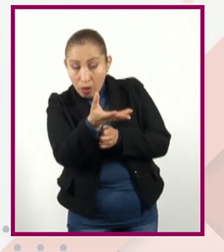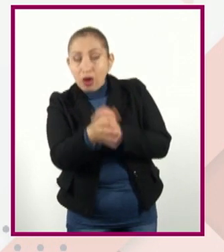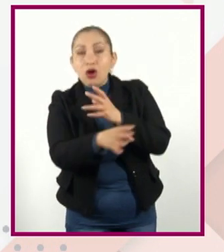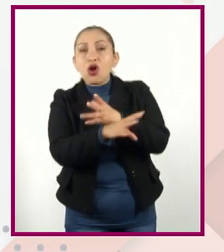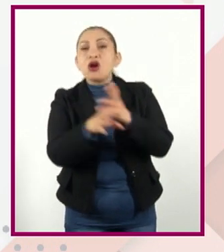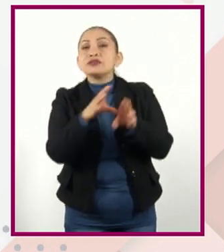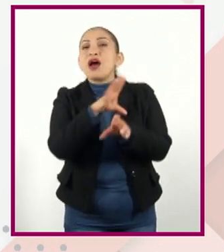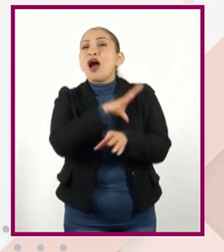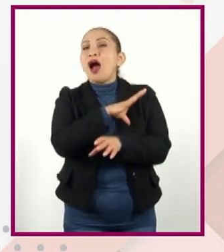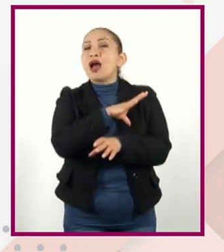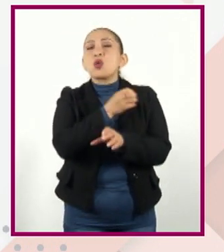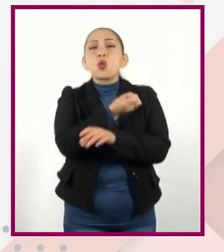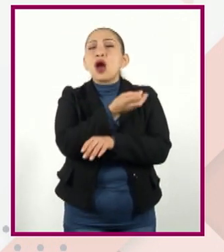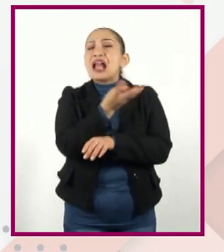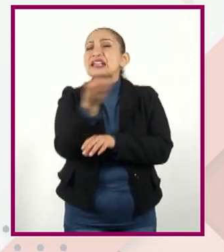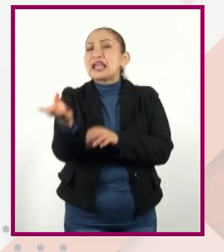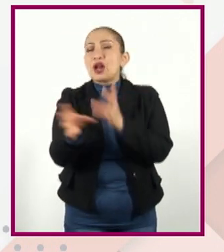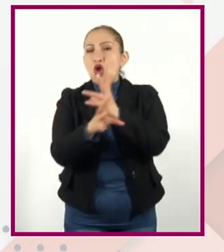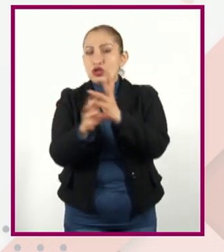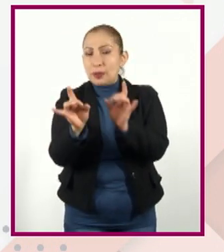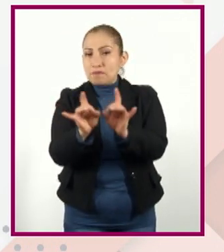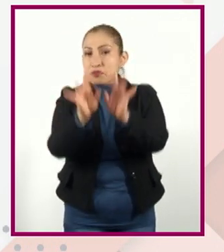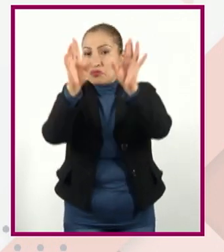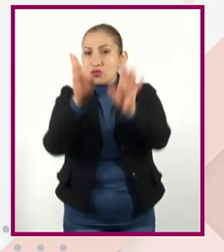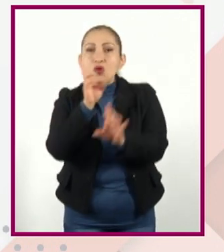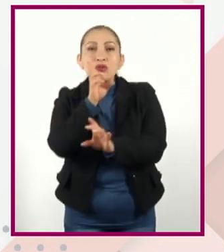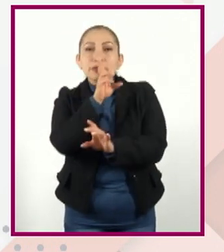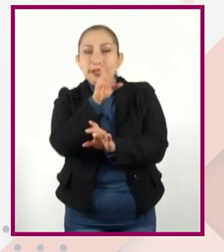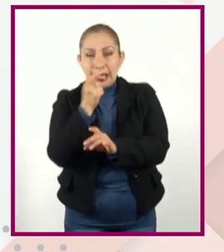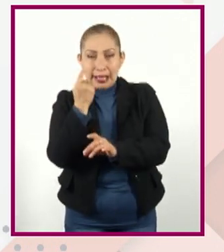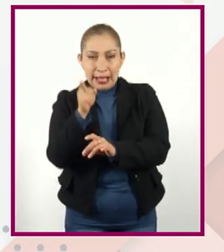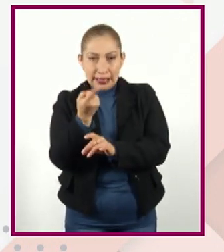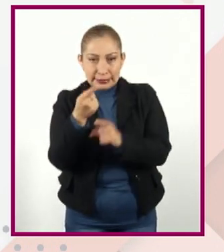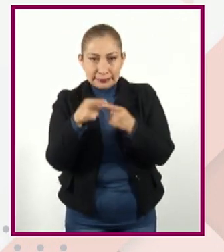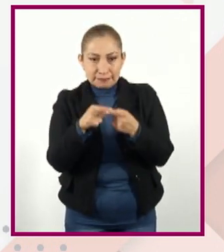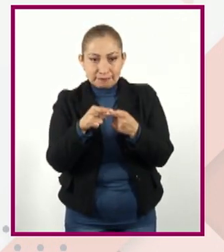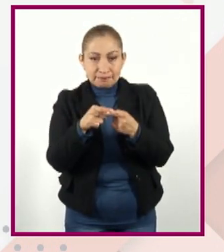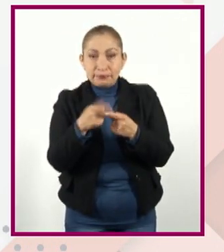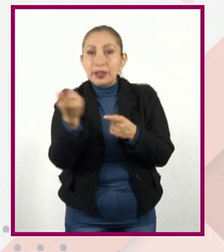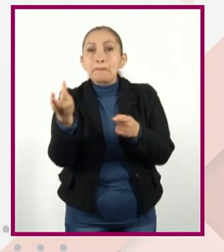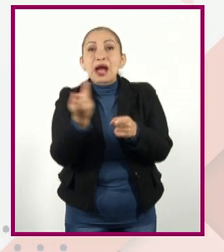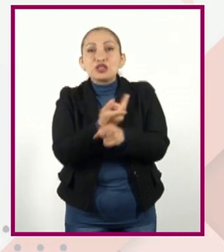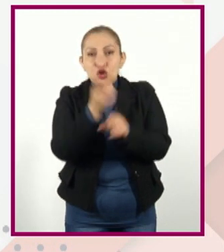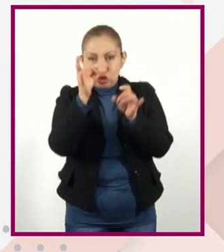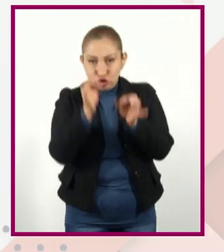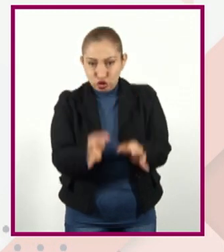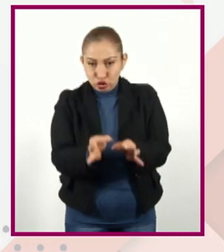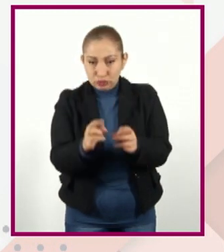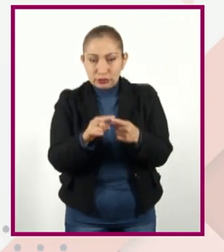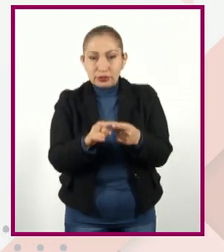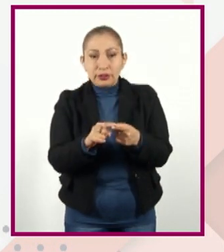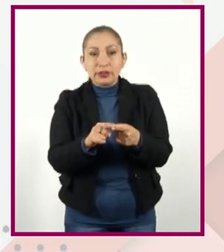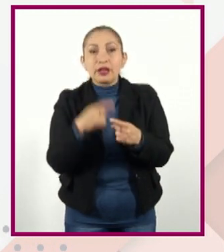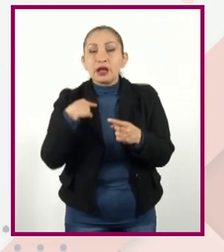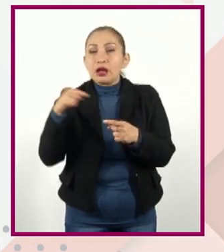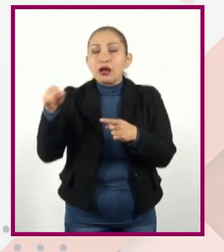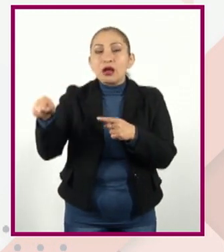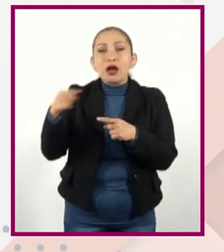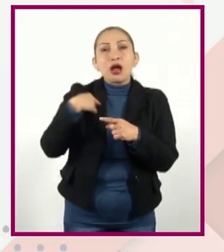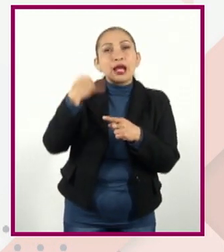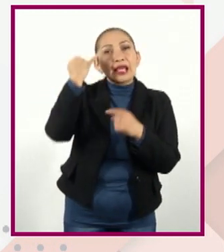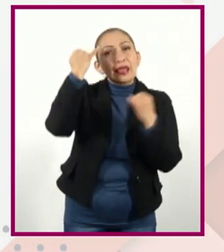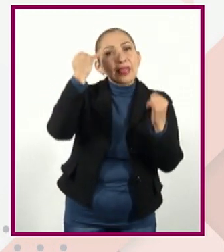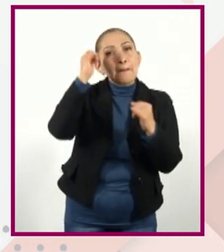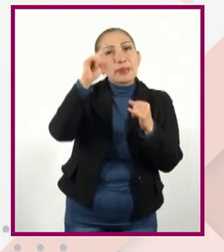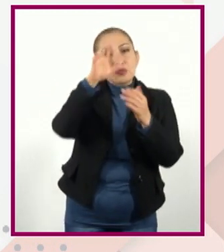que integran cualquier hecho noticioso son el hecho en sí, los acontecimientos e ideas que conforman